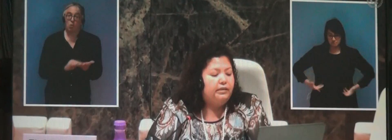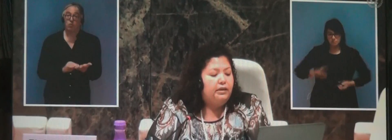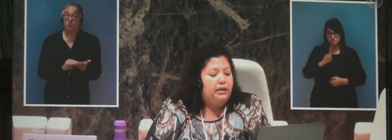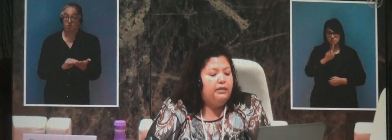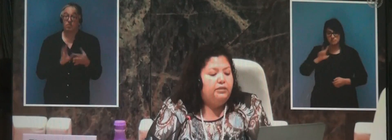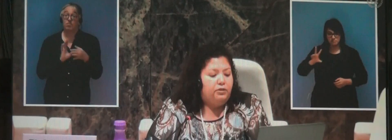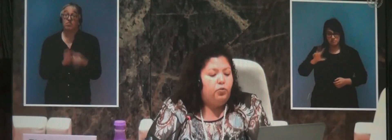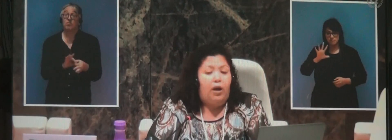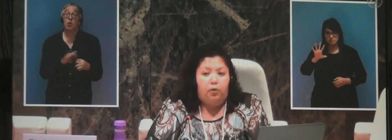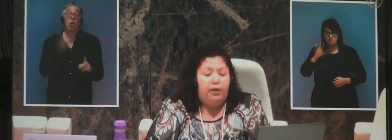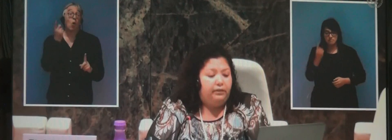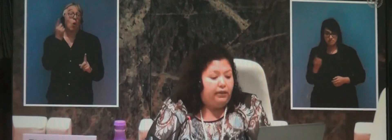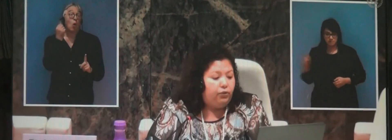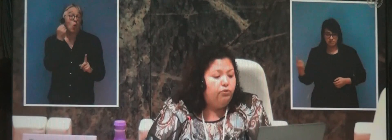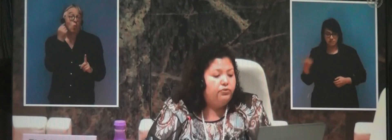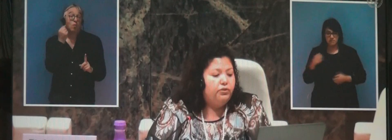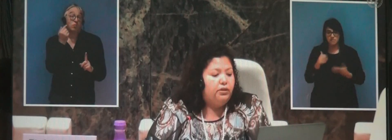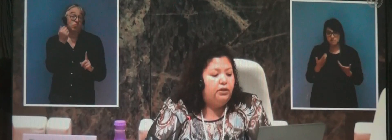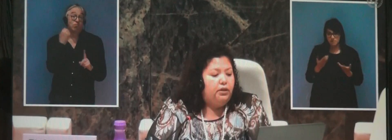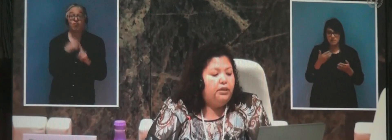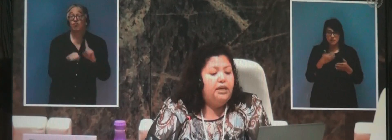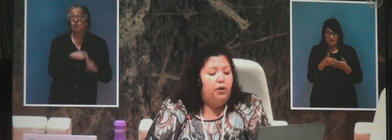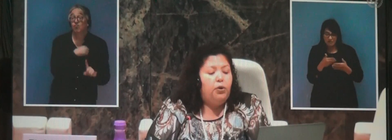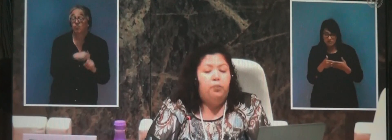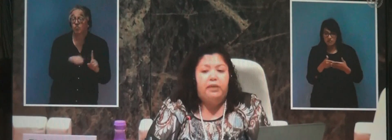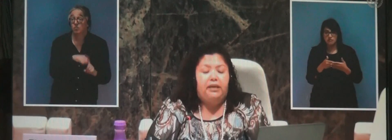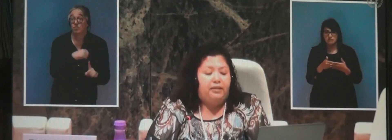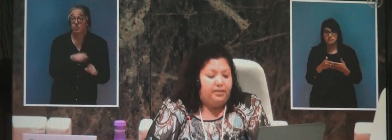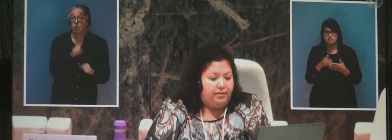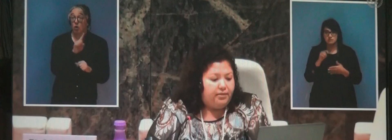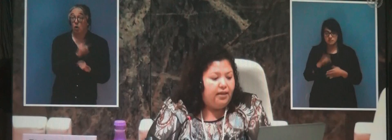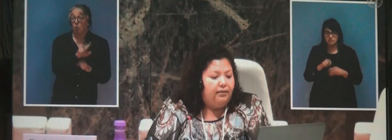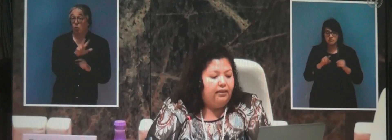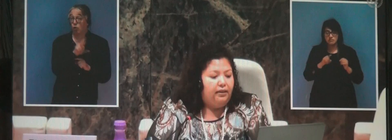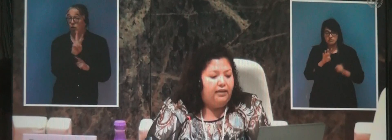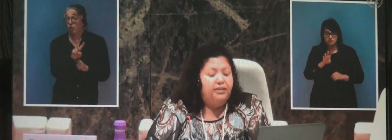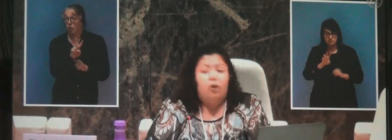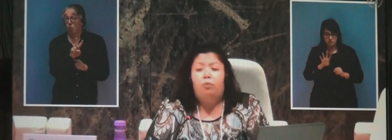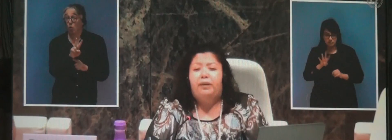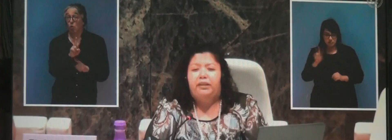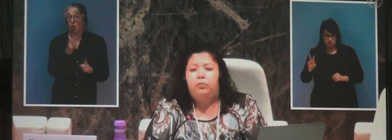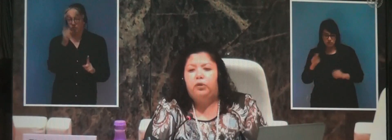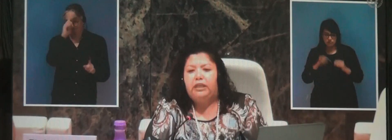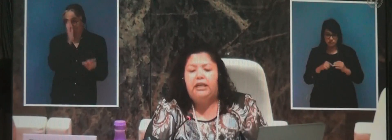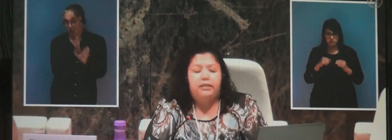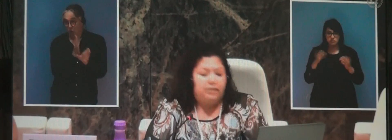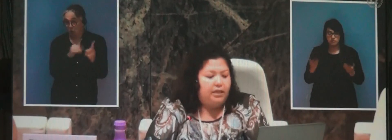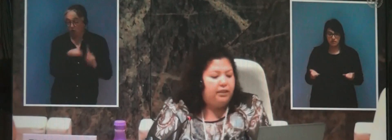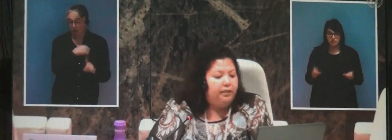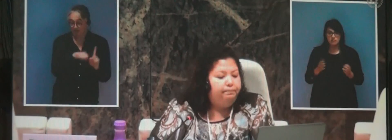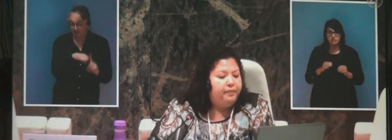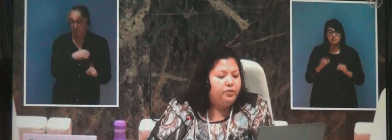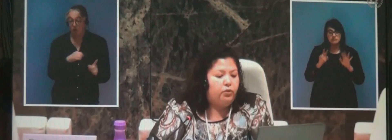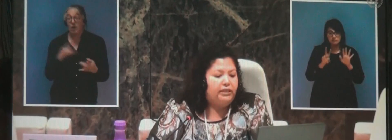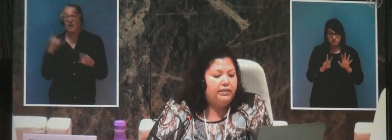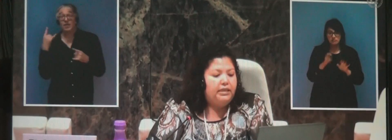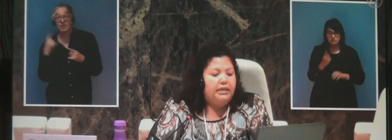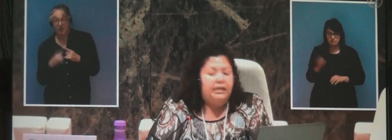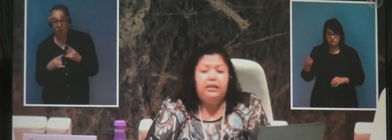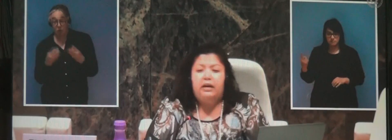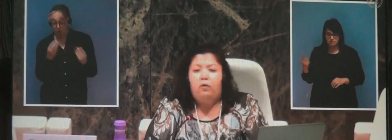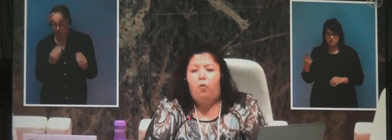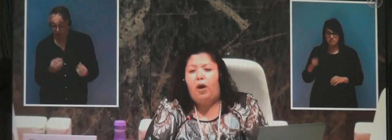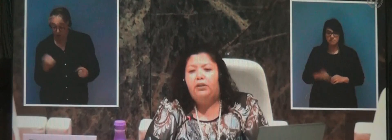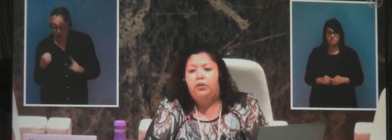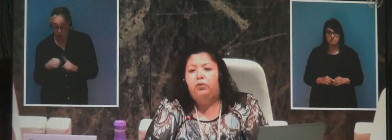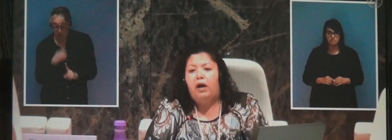personas, sexual 42 y económica 17, así como patrimonial 7 personas, y